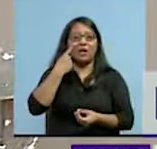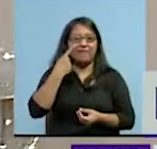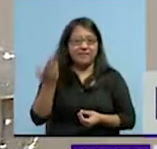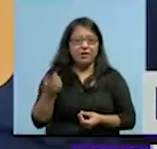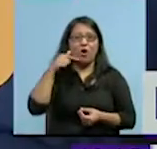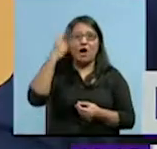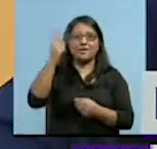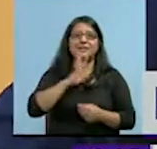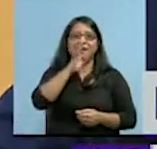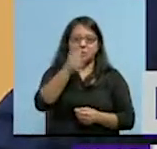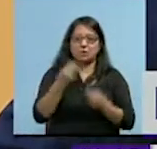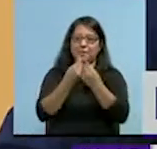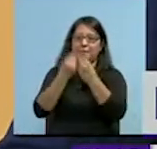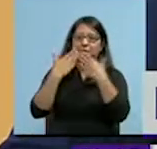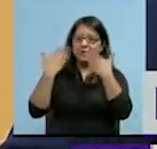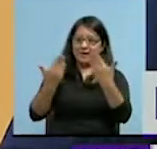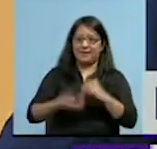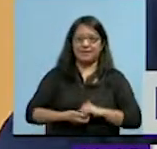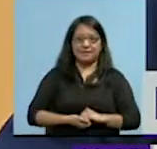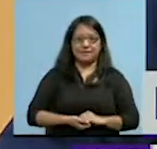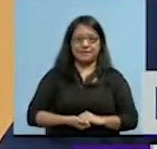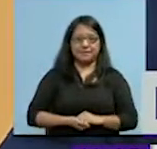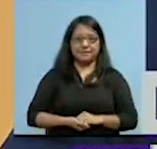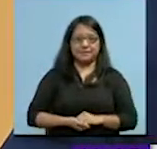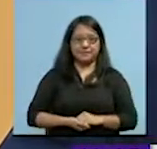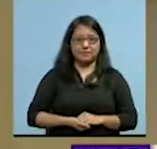del mundial muchísimas gracias muchísimas gracias